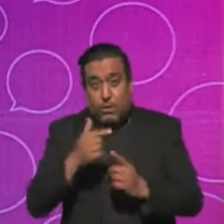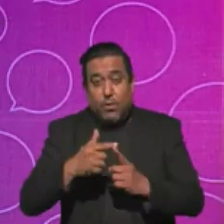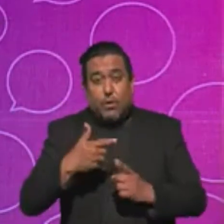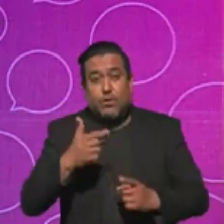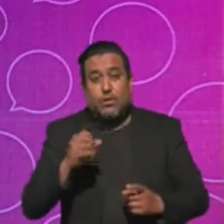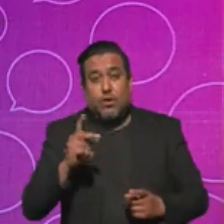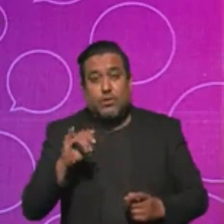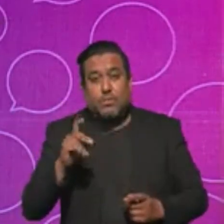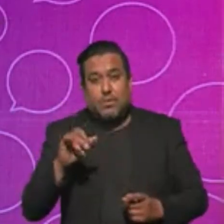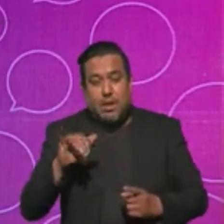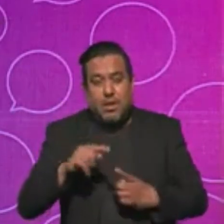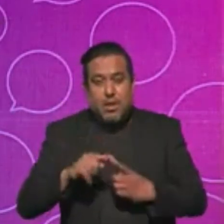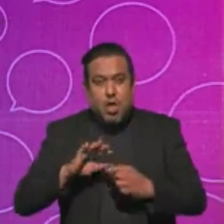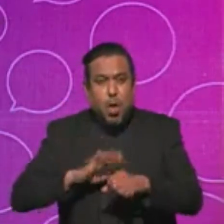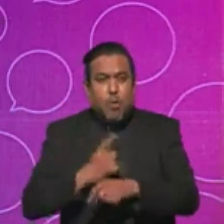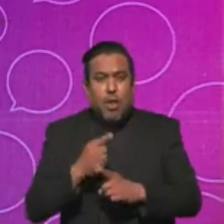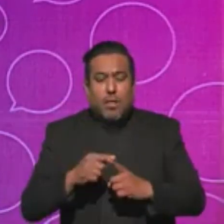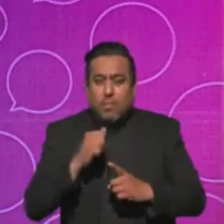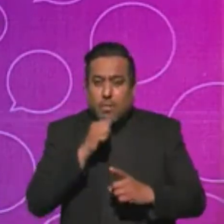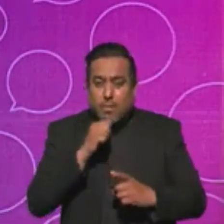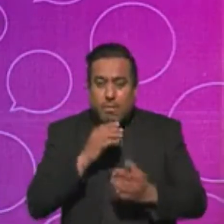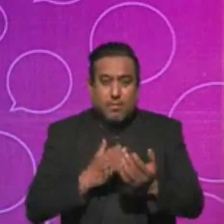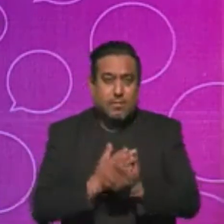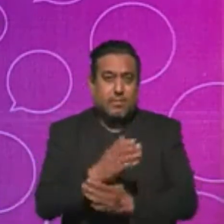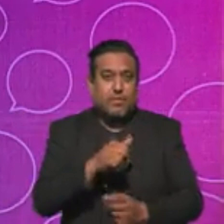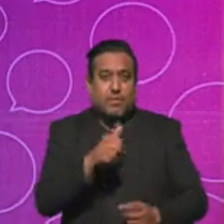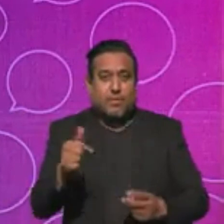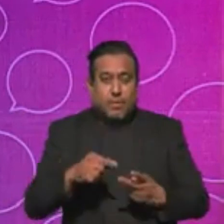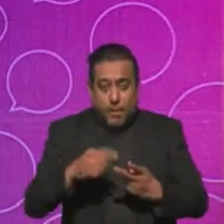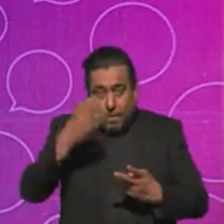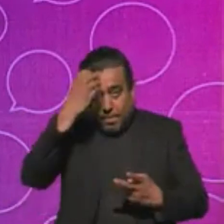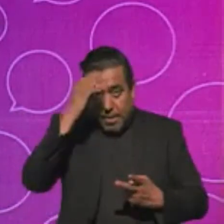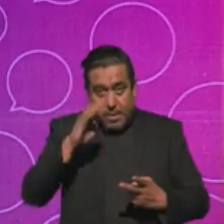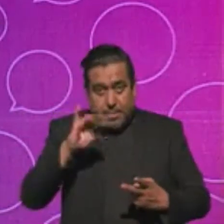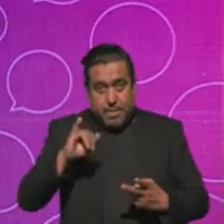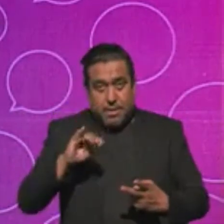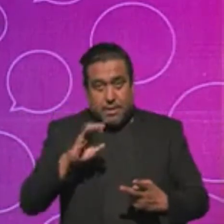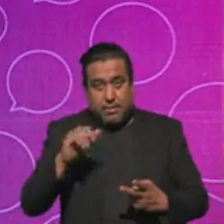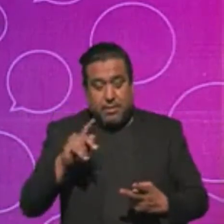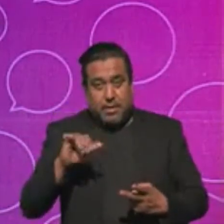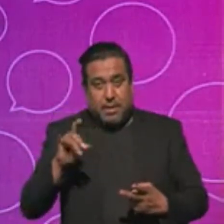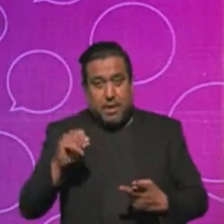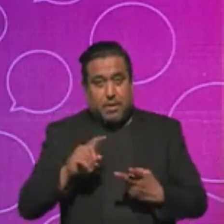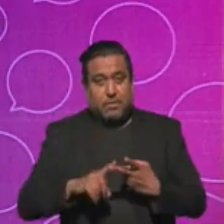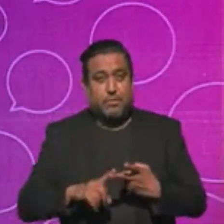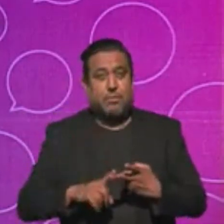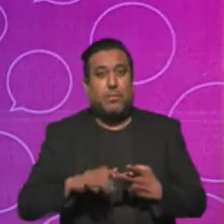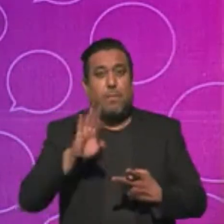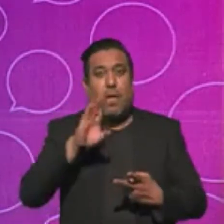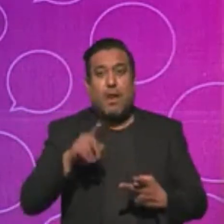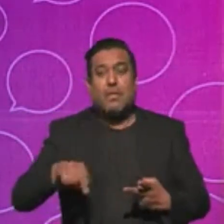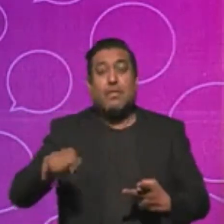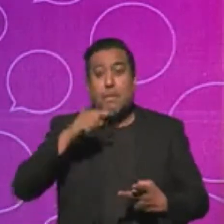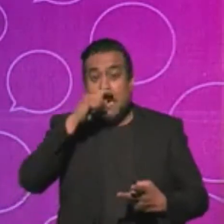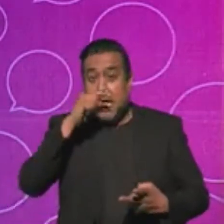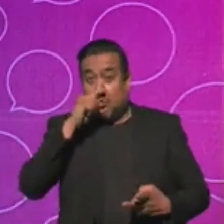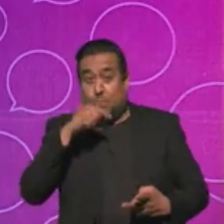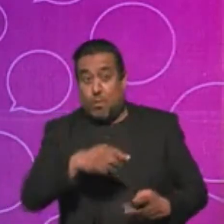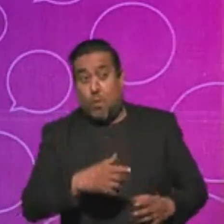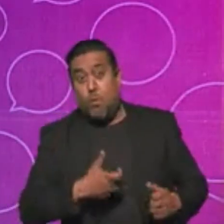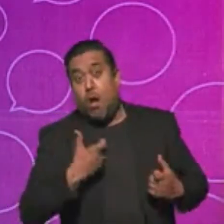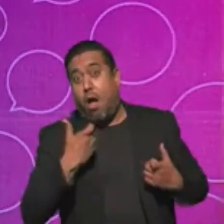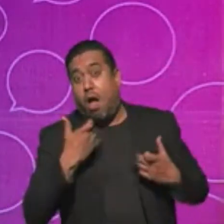ya es inaccesible por otro lado el parque bicentenario fue un elefante blanco que utilizaron en